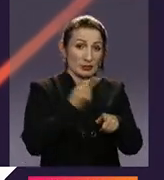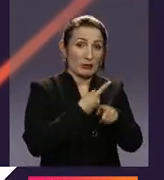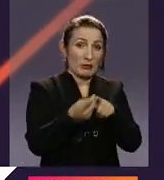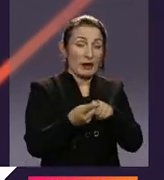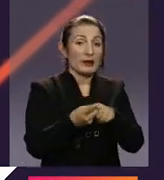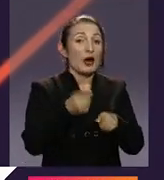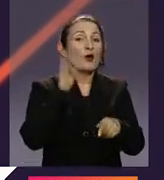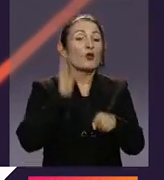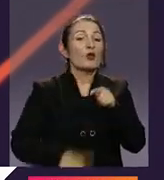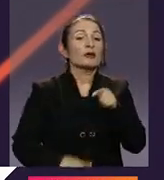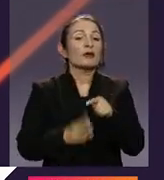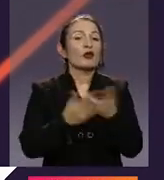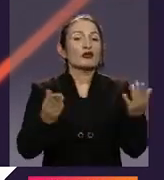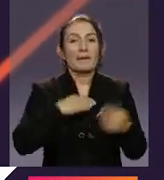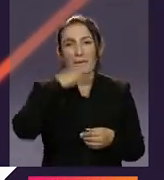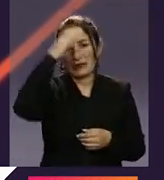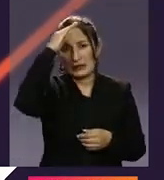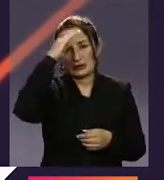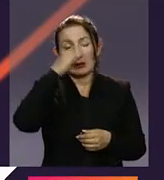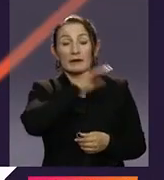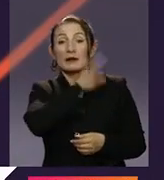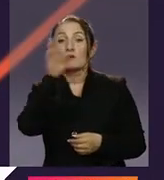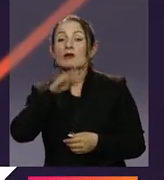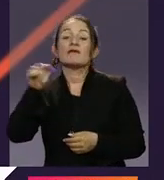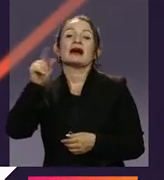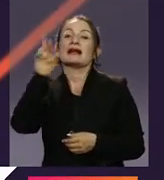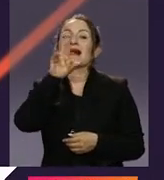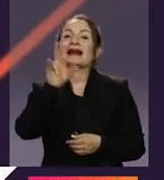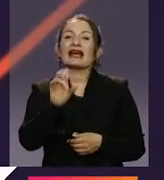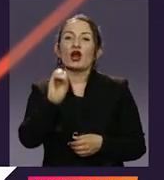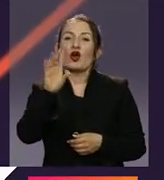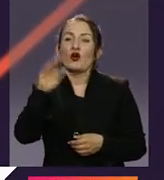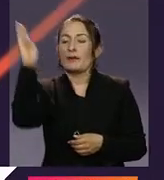tendrán su última concentración en Medellín y luego viajarán a Río de Janeiro, sede del Panamericano.